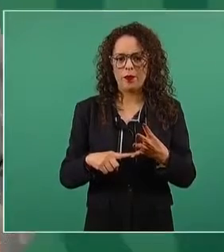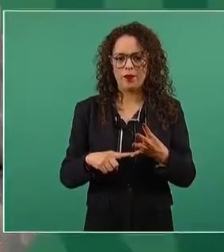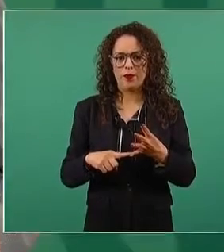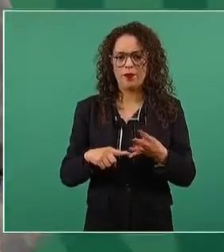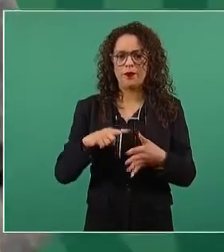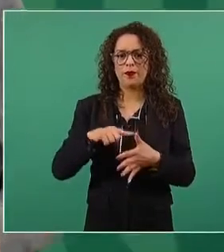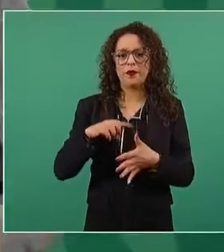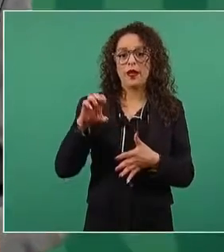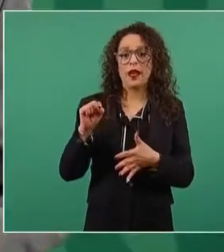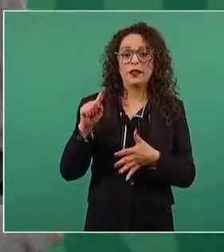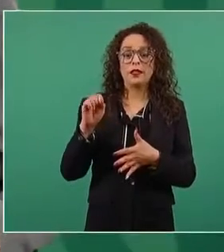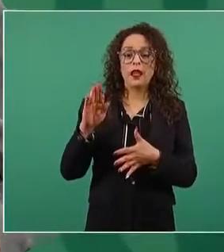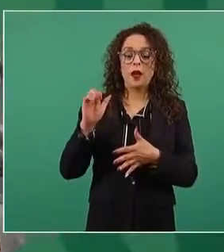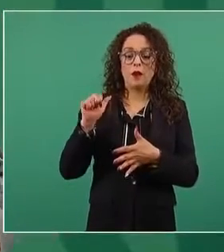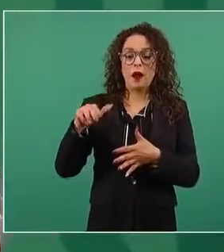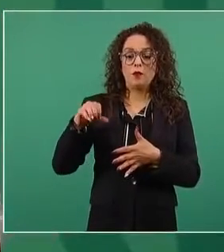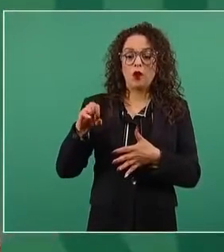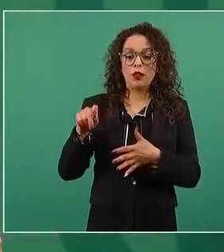Esteban Moctezuma,